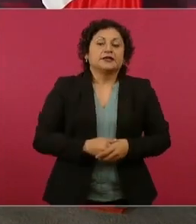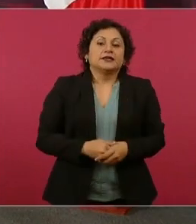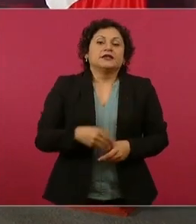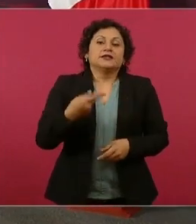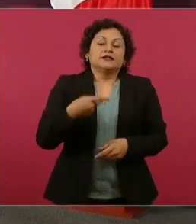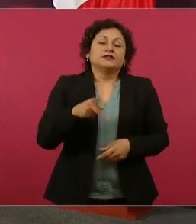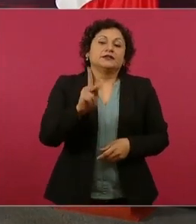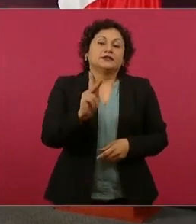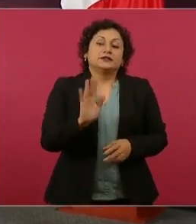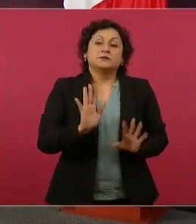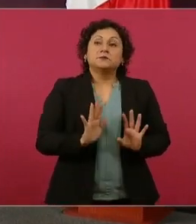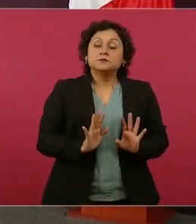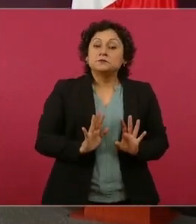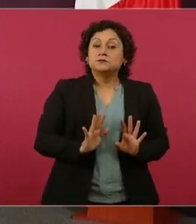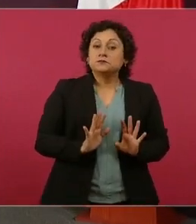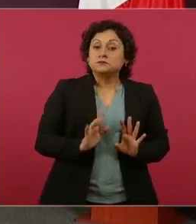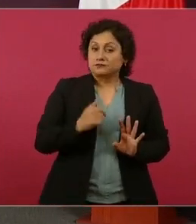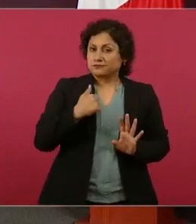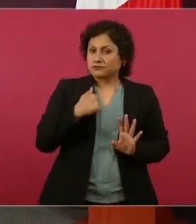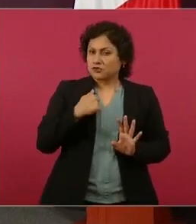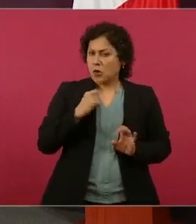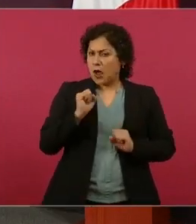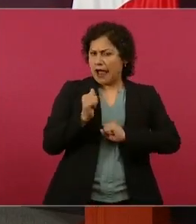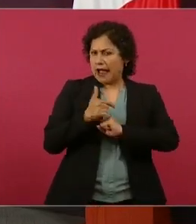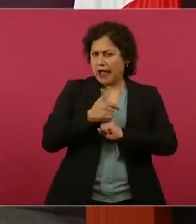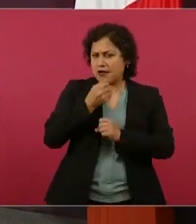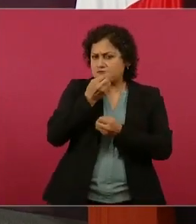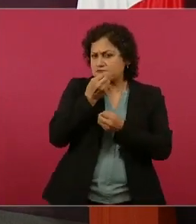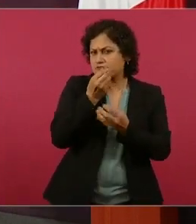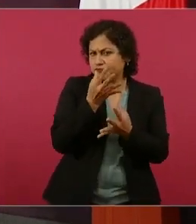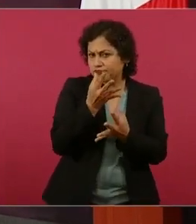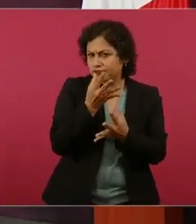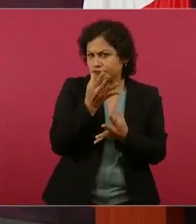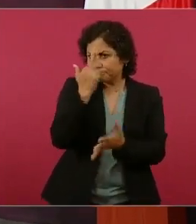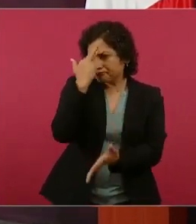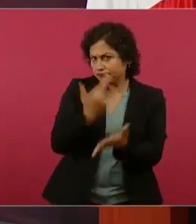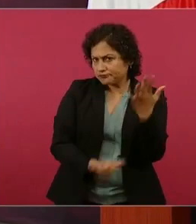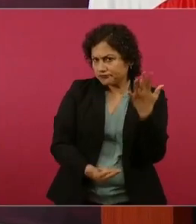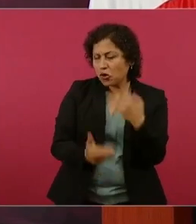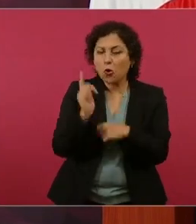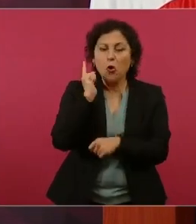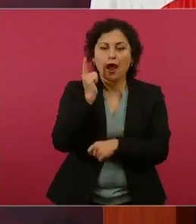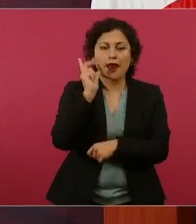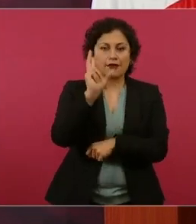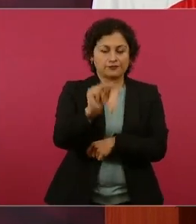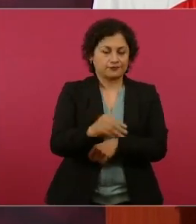Pero no creo que cometa yo pues ninguna infracción.